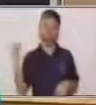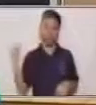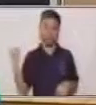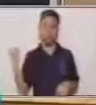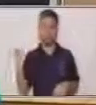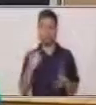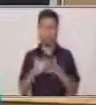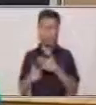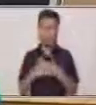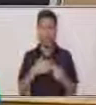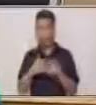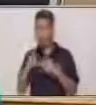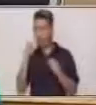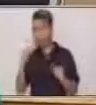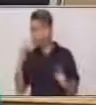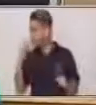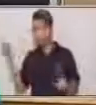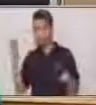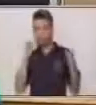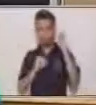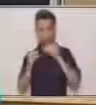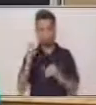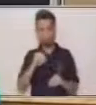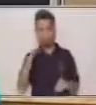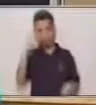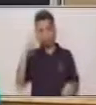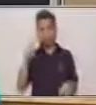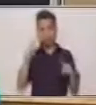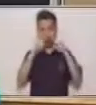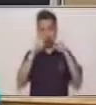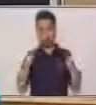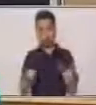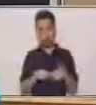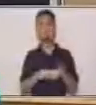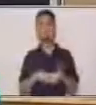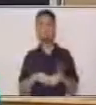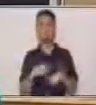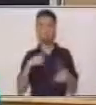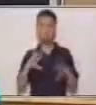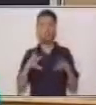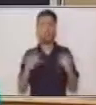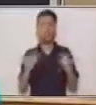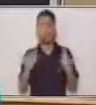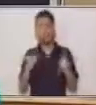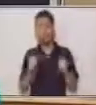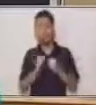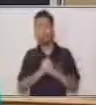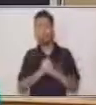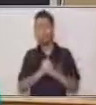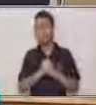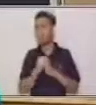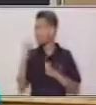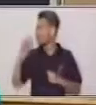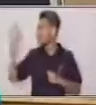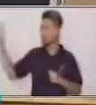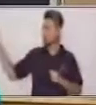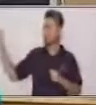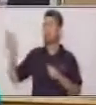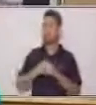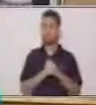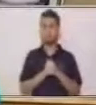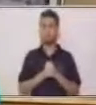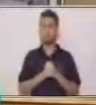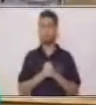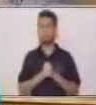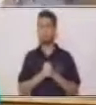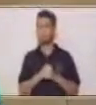tú puedes medir el perímetro de un triángulo. ¿Cómo lo vamos a hacer? De este lado, puedes tú